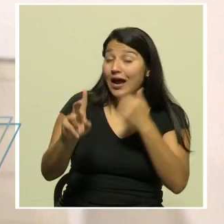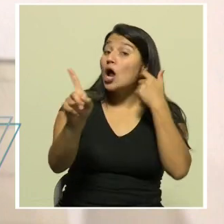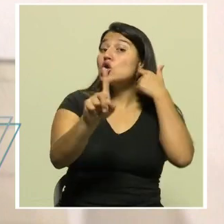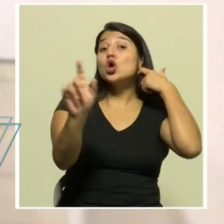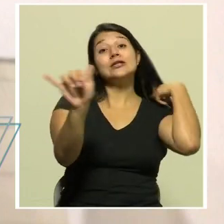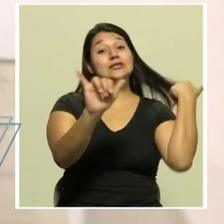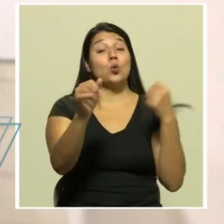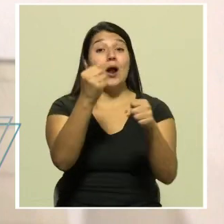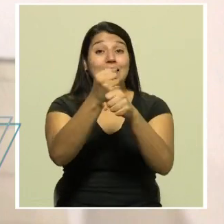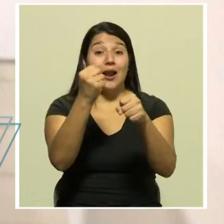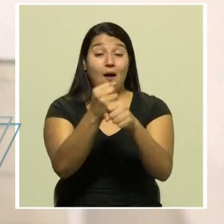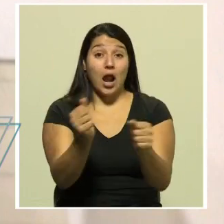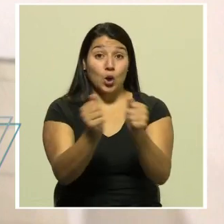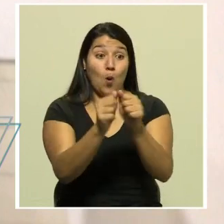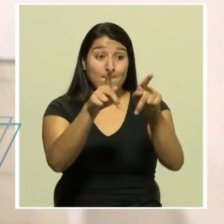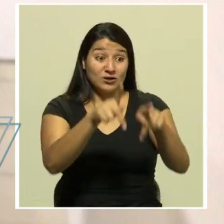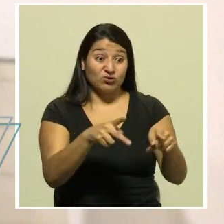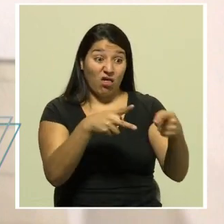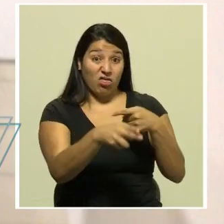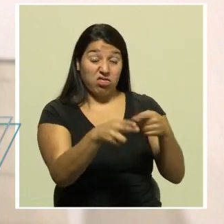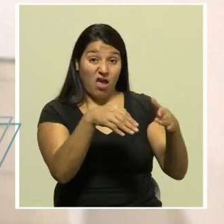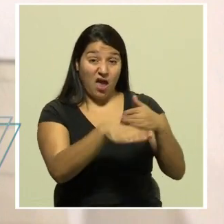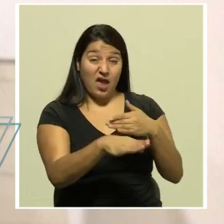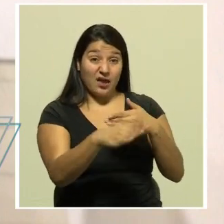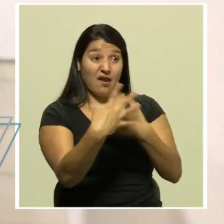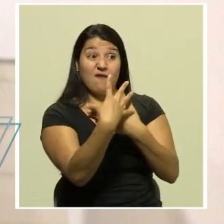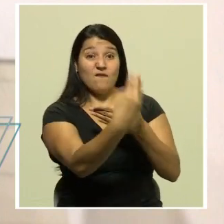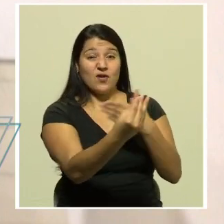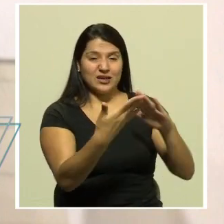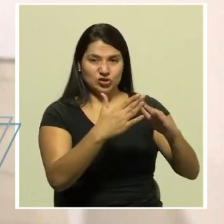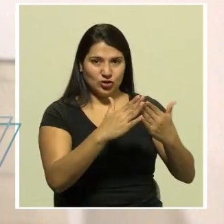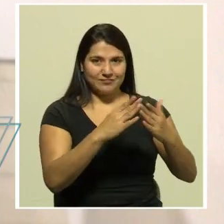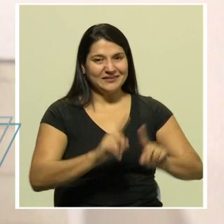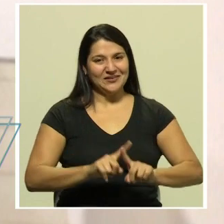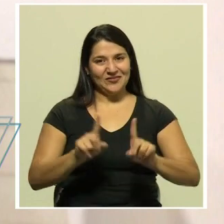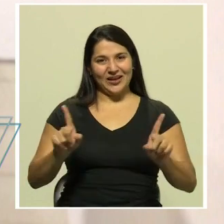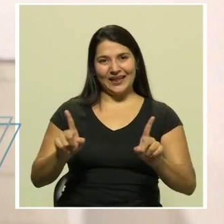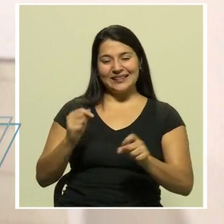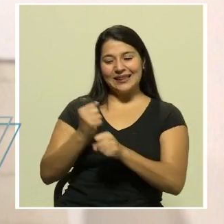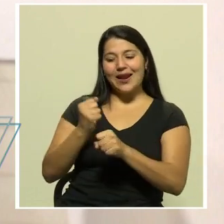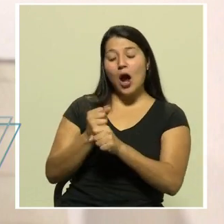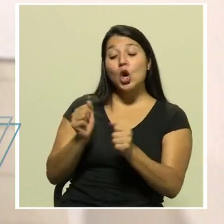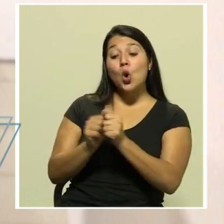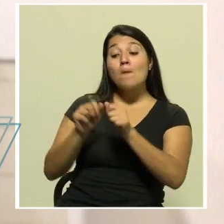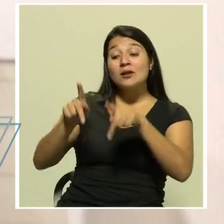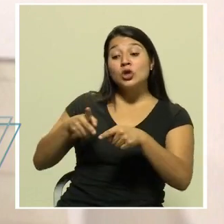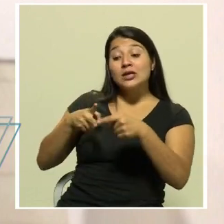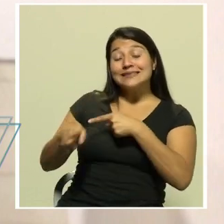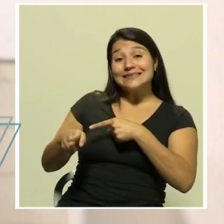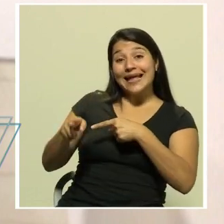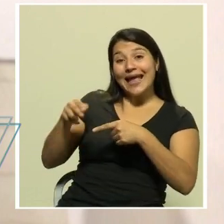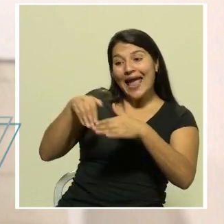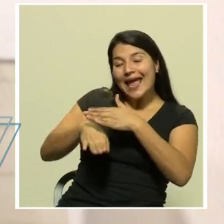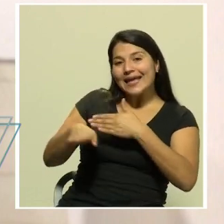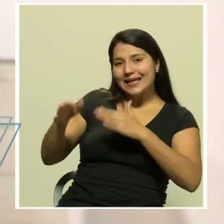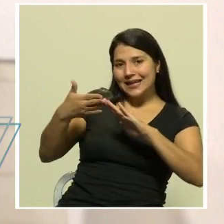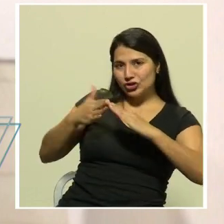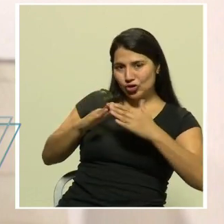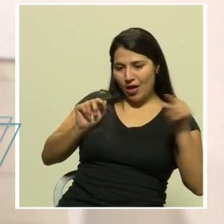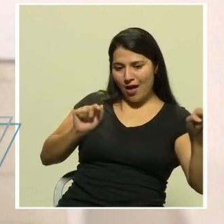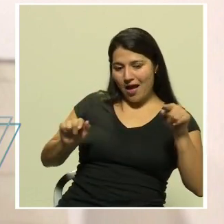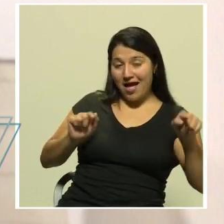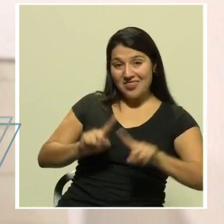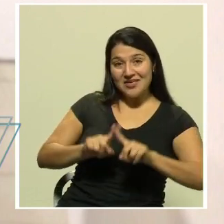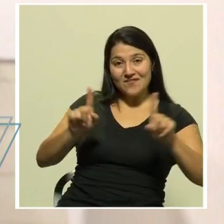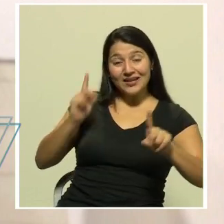con personas que son desempleadas del campo que con personas que son desempleadas urbanas, porque nos implica entonces distintos tipos de políticas